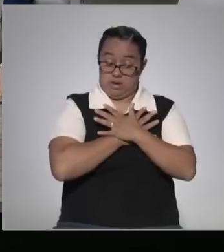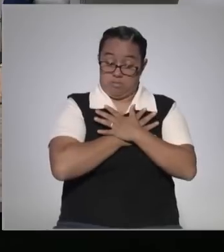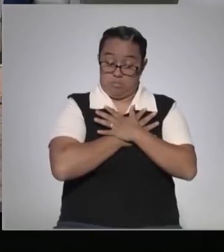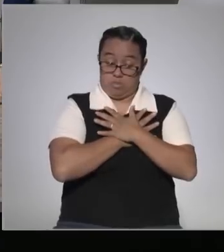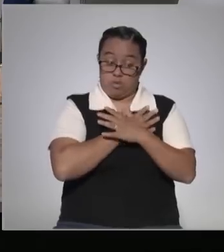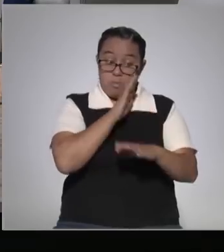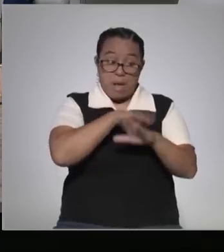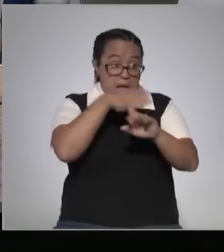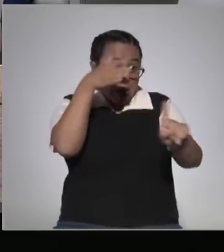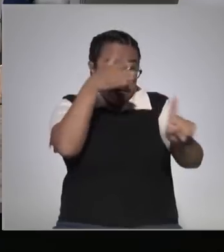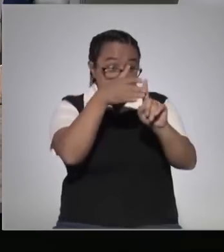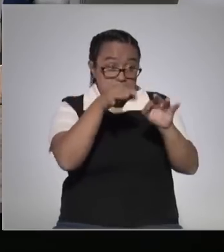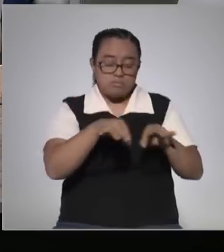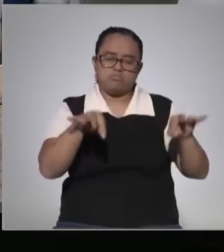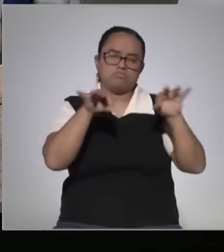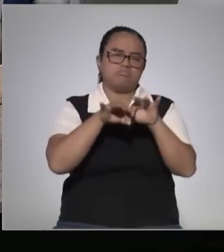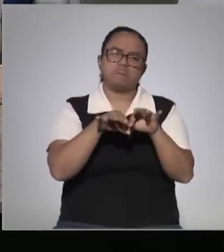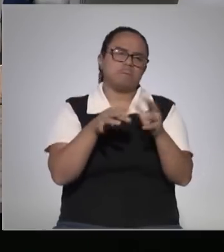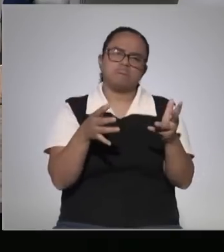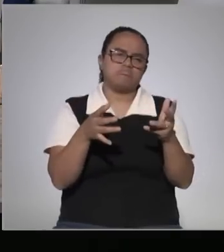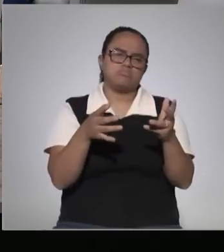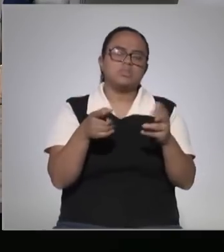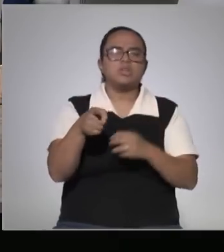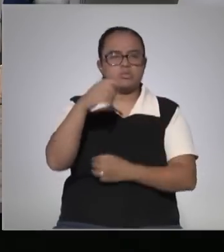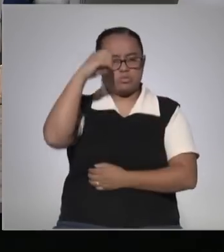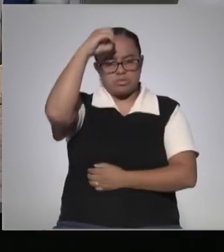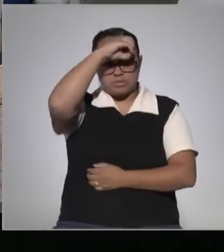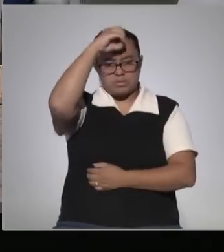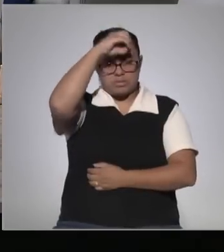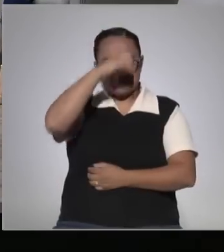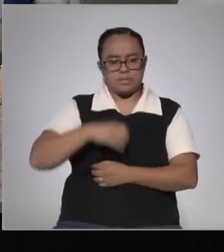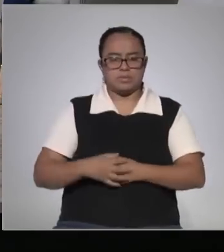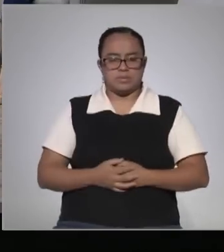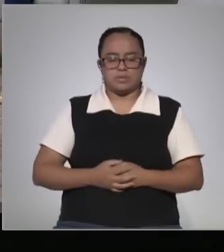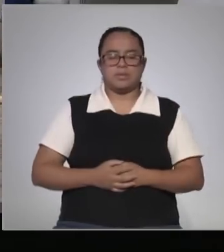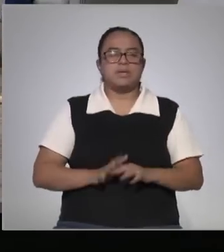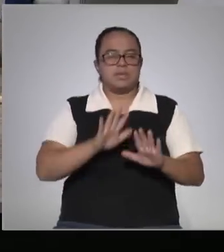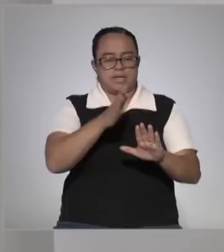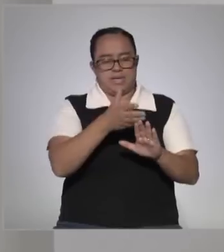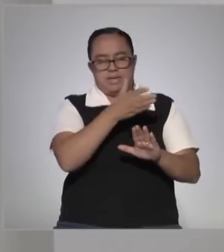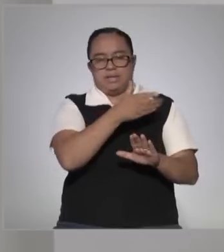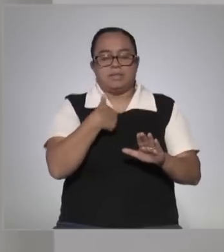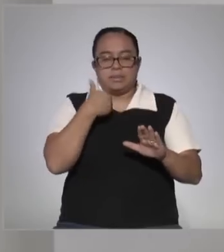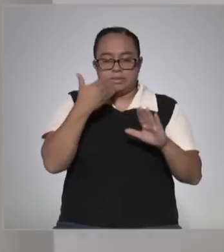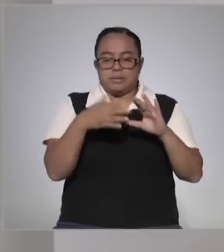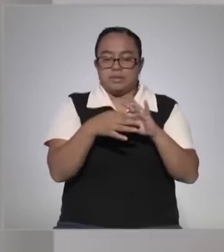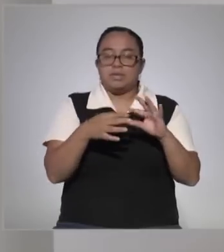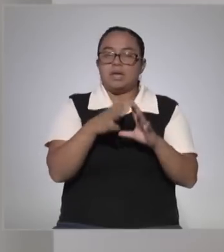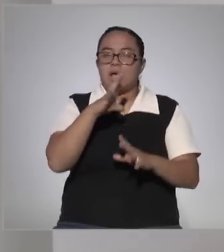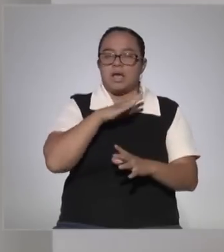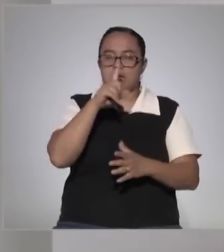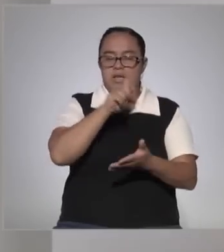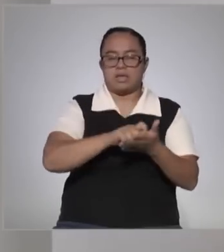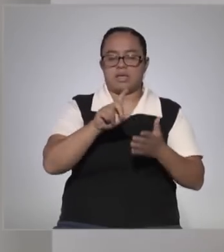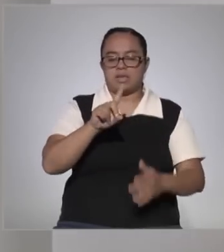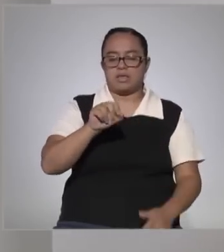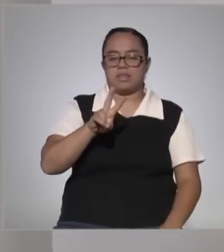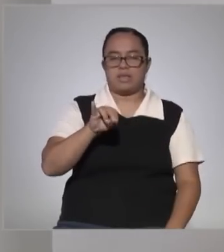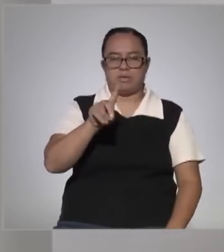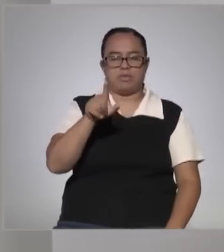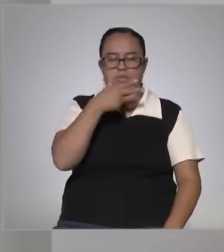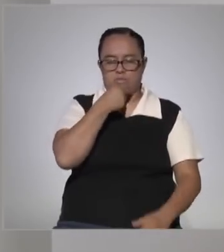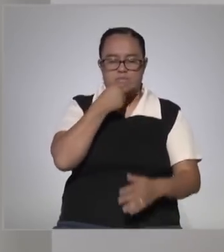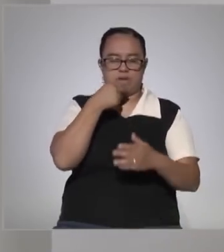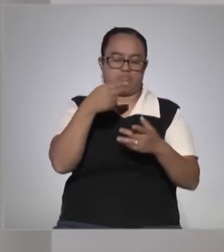central. ¿Y qué opinas al respecto, Juan Antonio? Bueno, antes quiero hacer un antecedente. Hay un autor que se llama David Brooks y